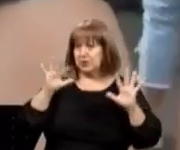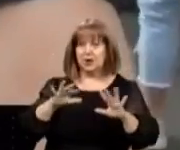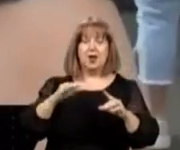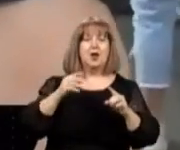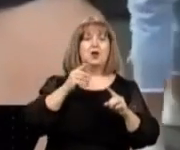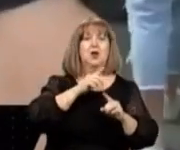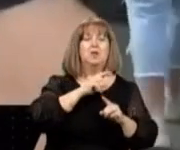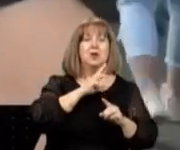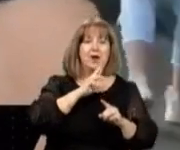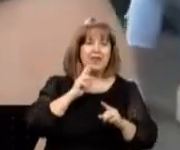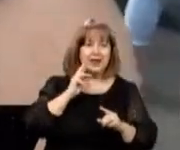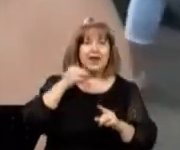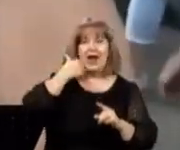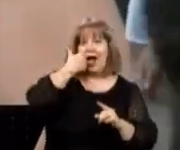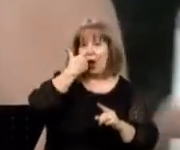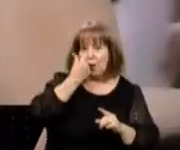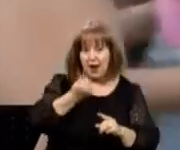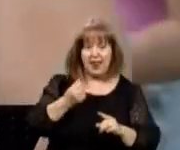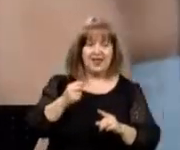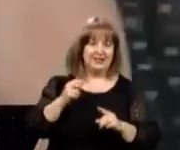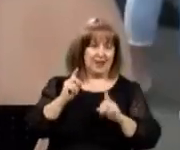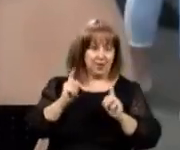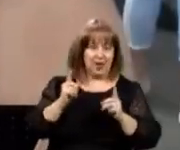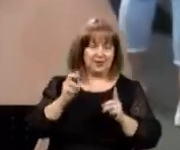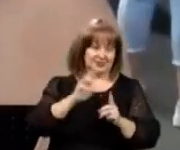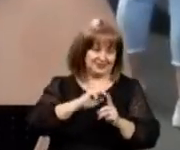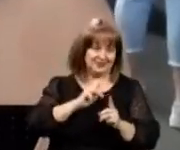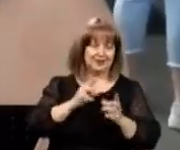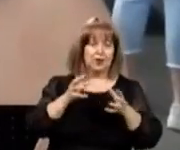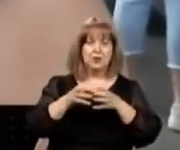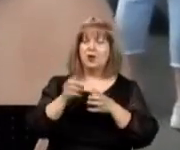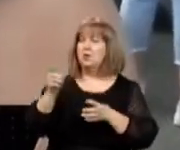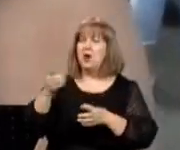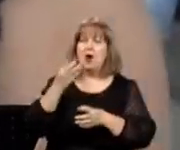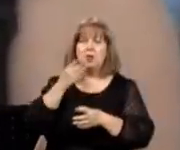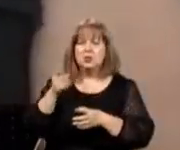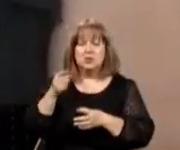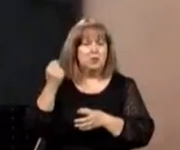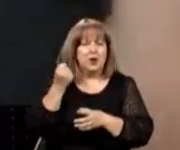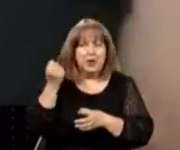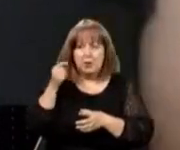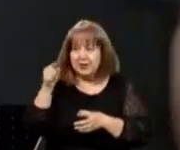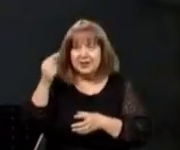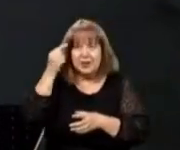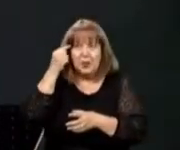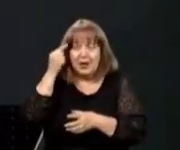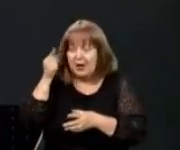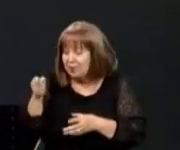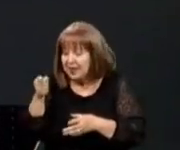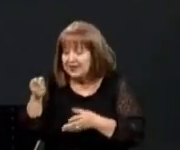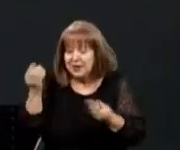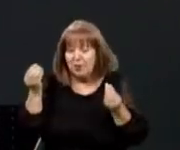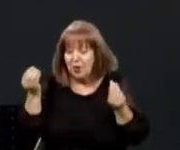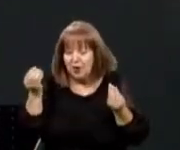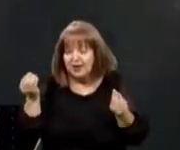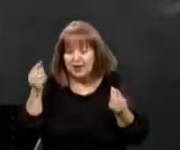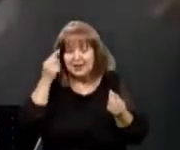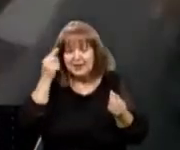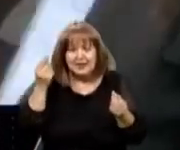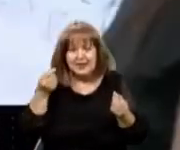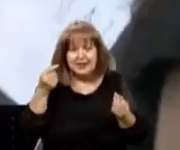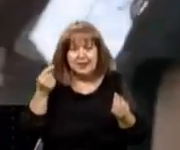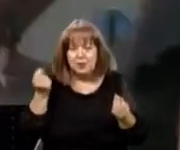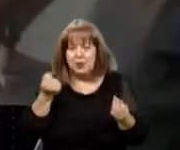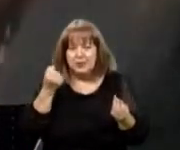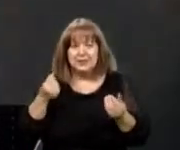mi madrina y con mi abuela. Contame vos particularmente por qué te parece importante estar acá o qué te llamó la atención de esta